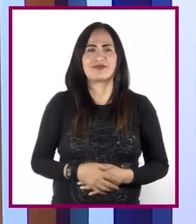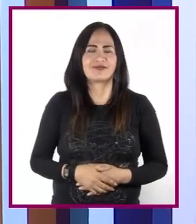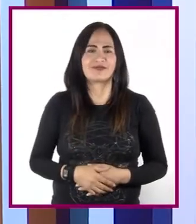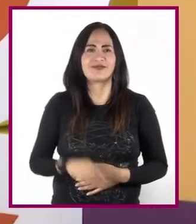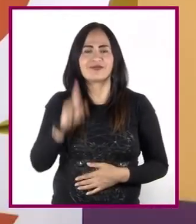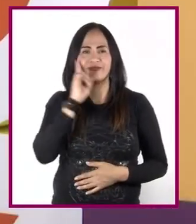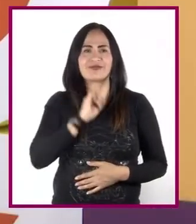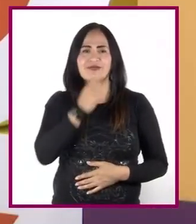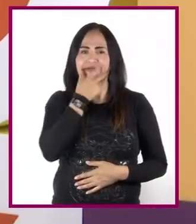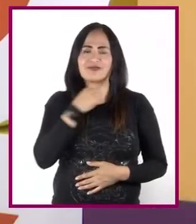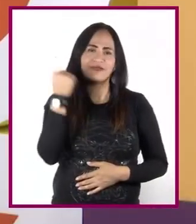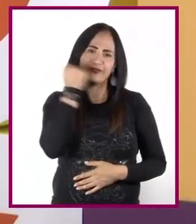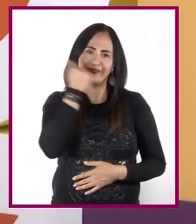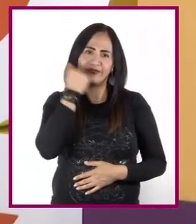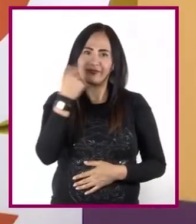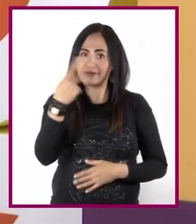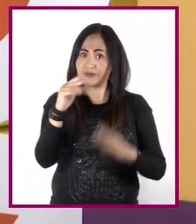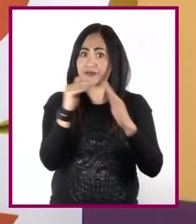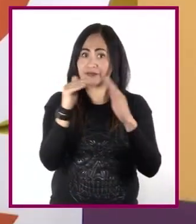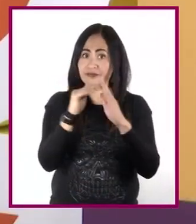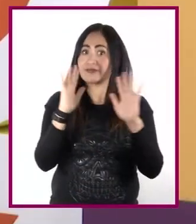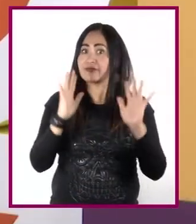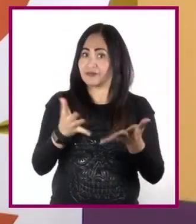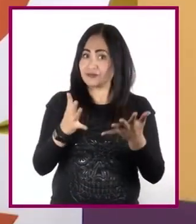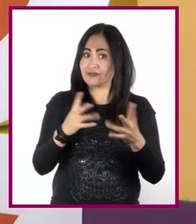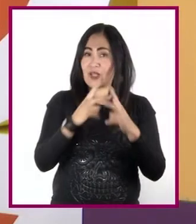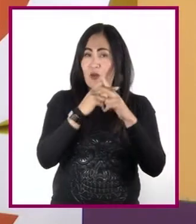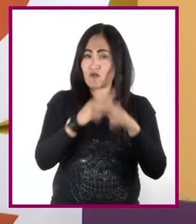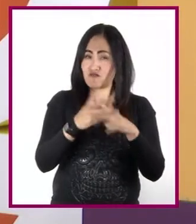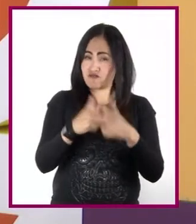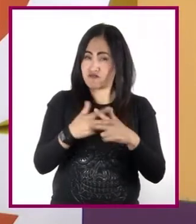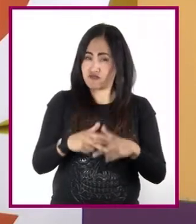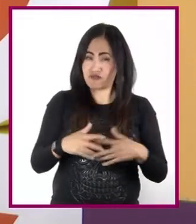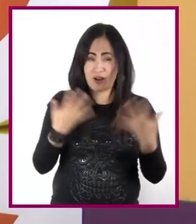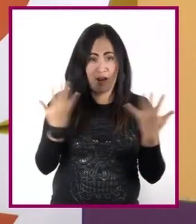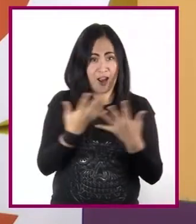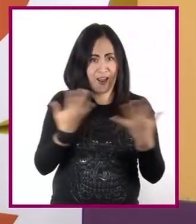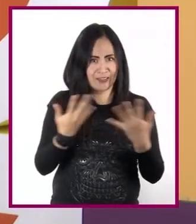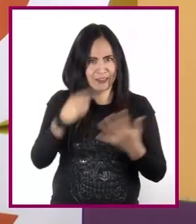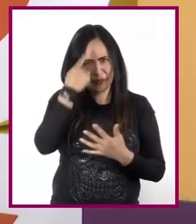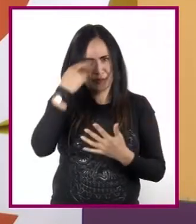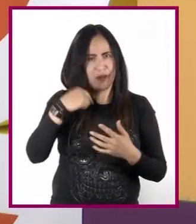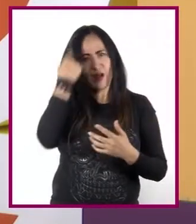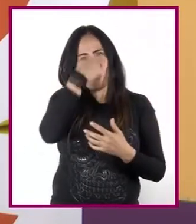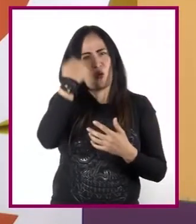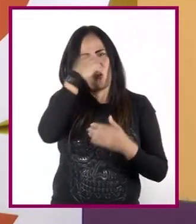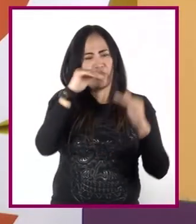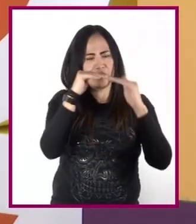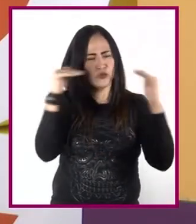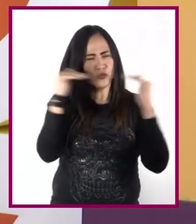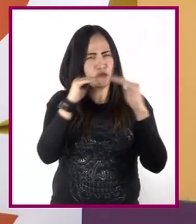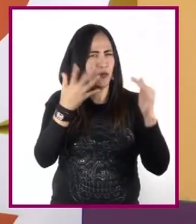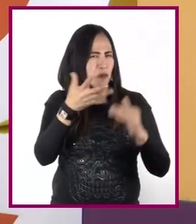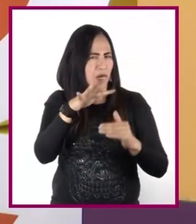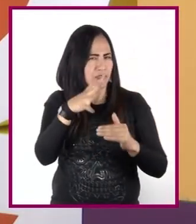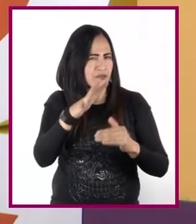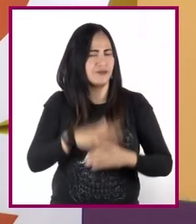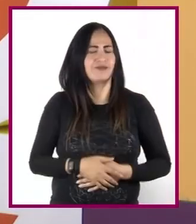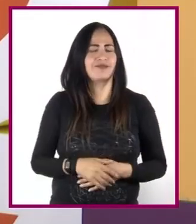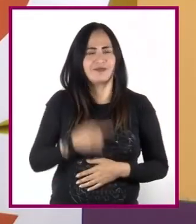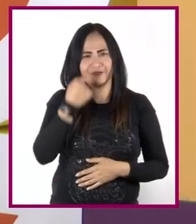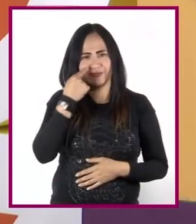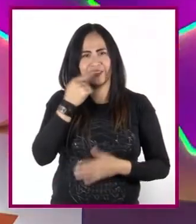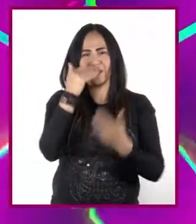y alumnos, ¿ustedes en casa ya realizaron las operaciones necesarias para obtener las horas promedio? Veamos cuál